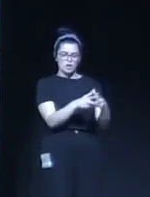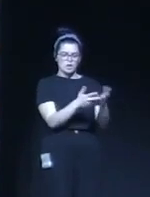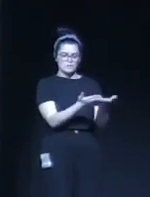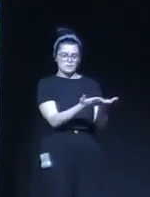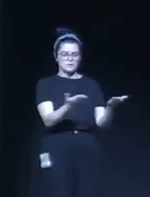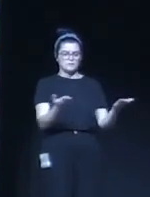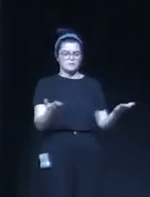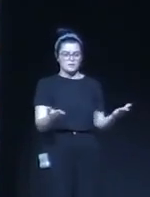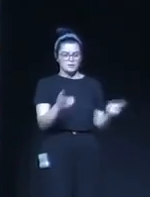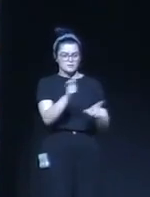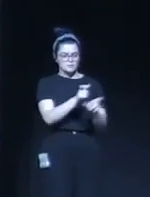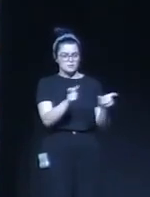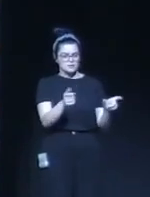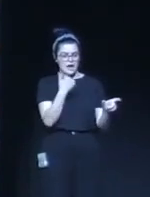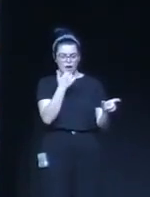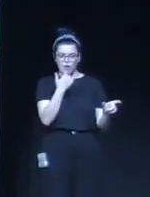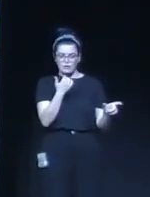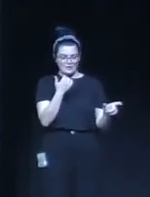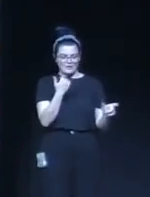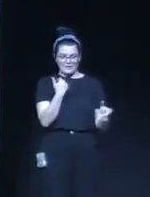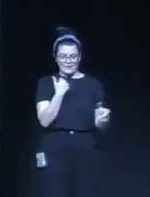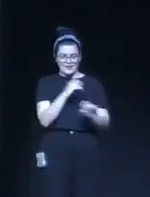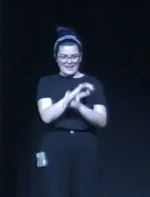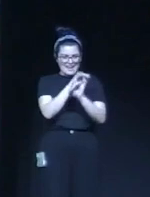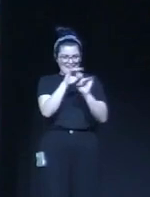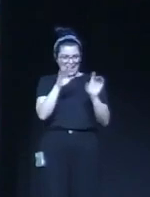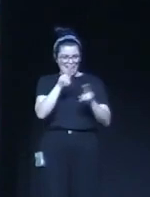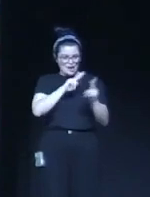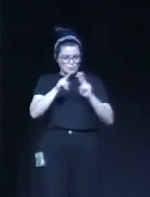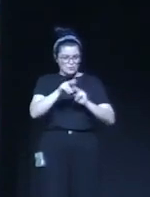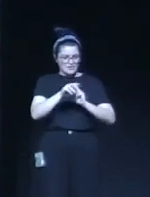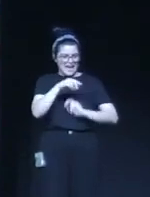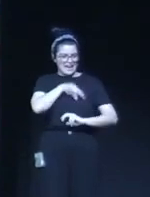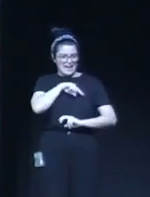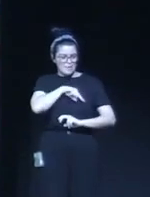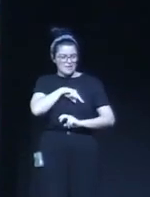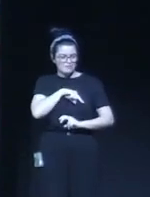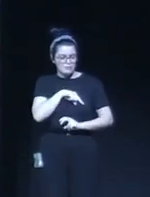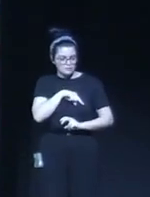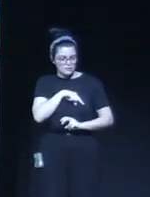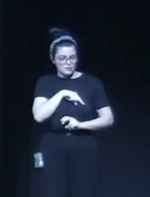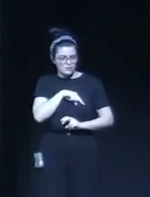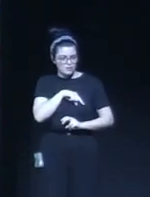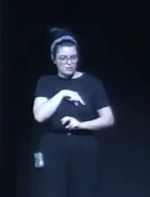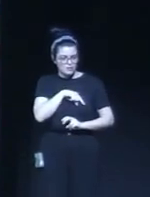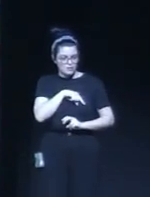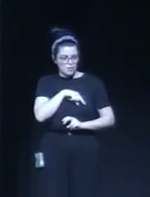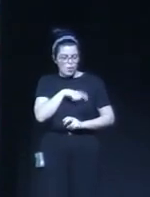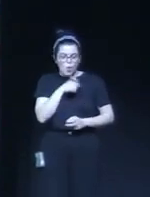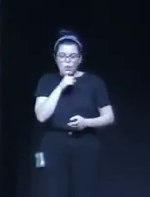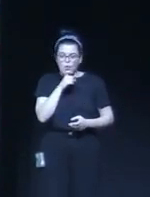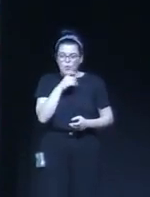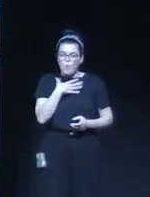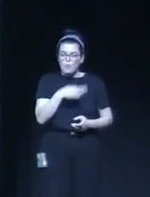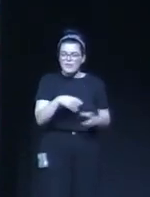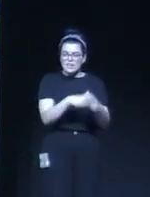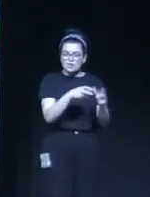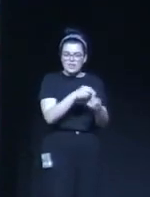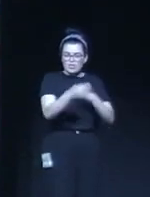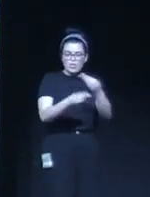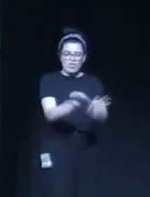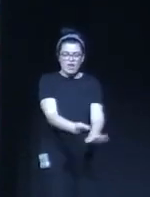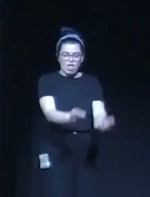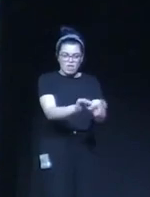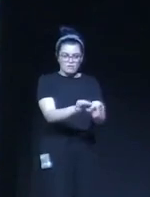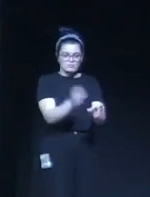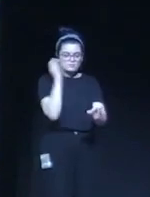tan éticamente reprobable pueda seguir estando ahí? Porque eso dice mucho de cómo somos como pues sociedad. Pues porque se hace, ¿no?